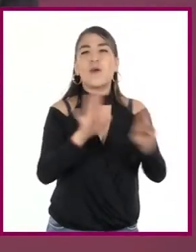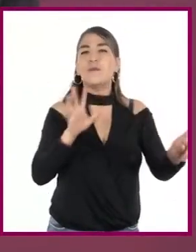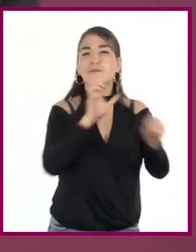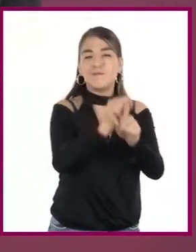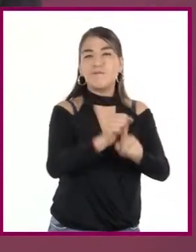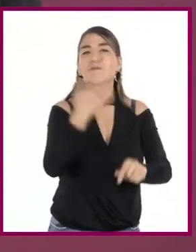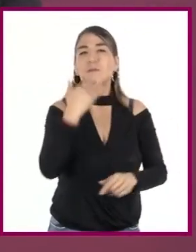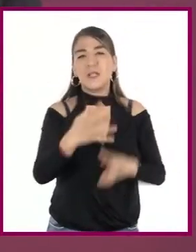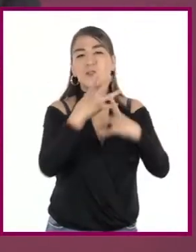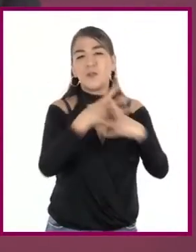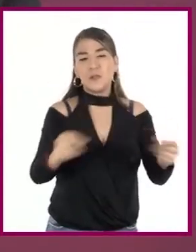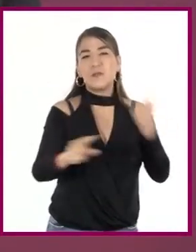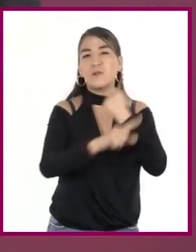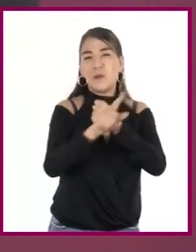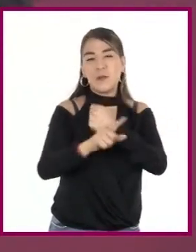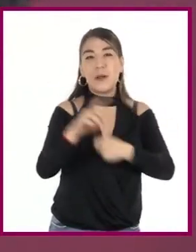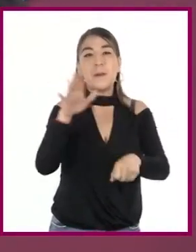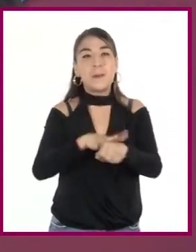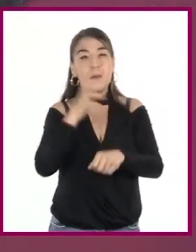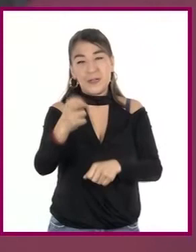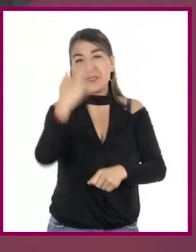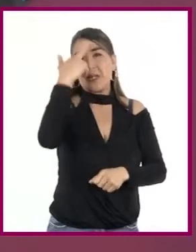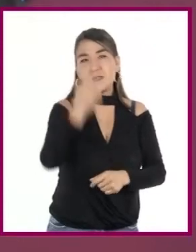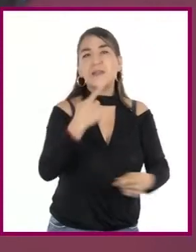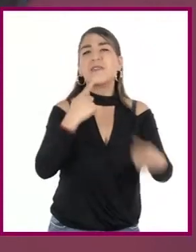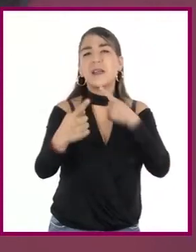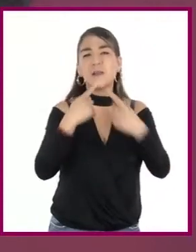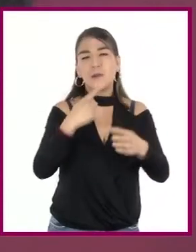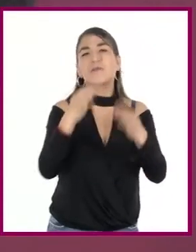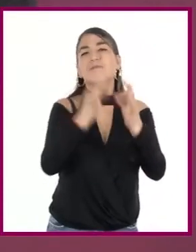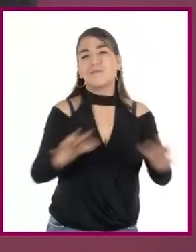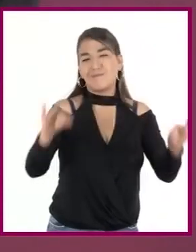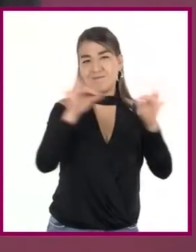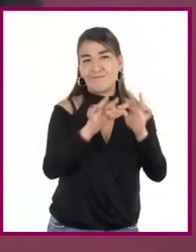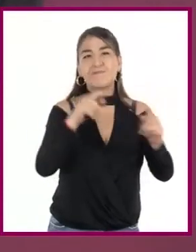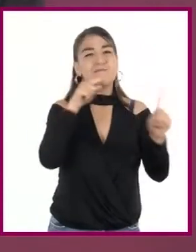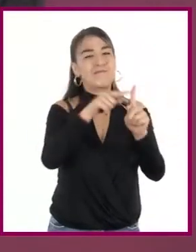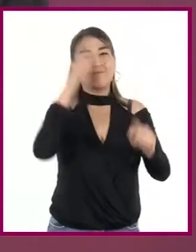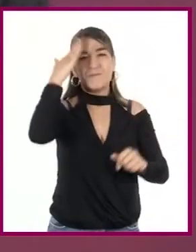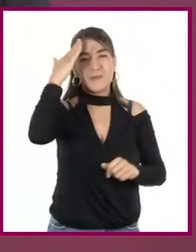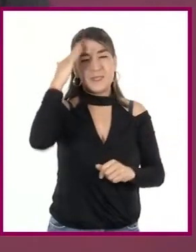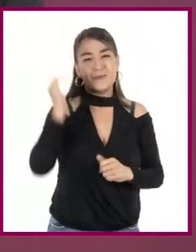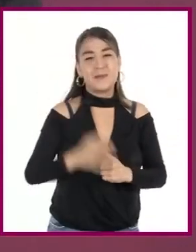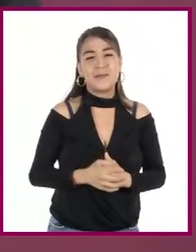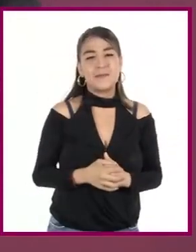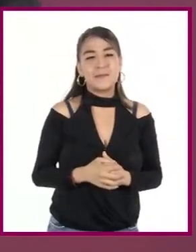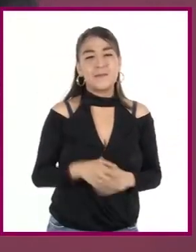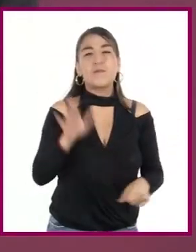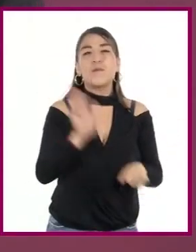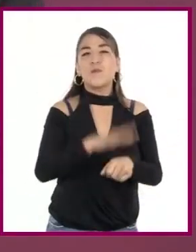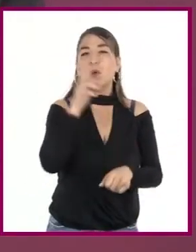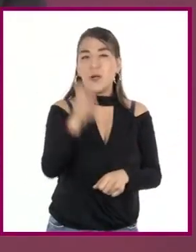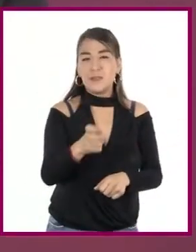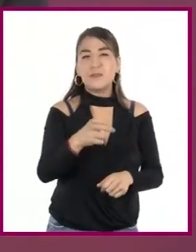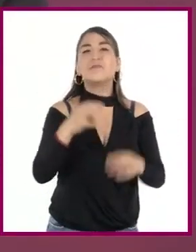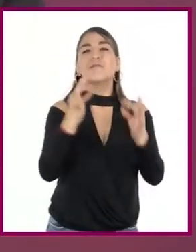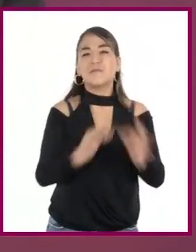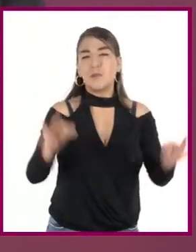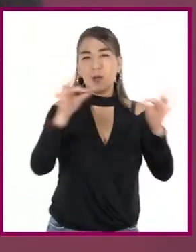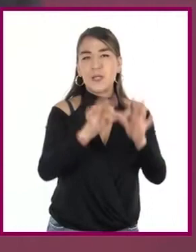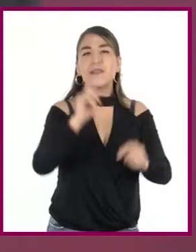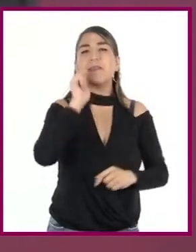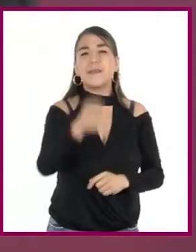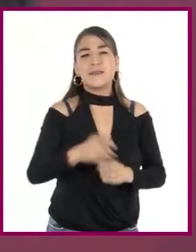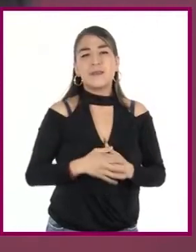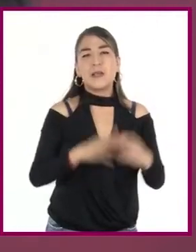el conflicto. Para esto, el diálogo es la principal herramienta. Por eso, es importante